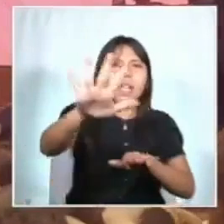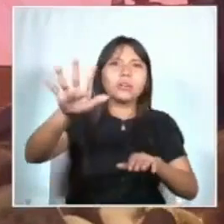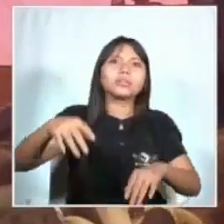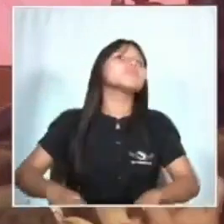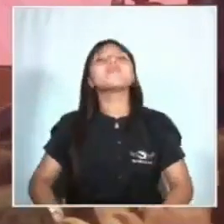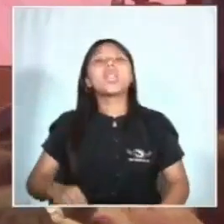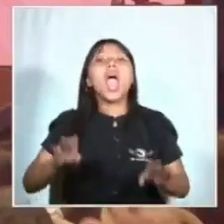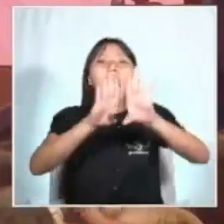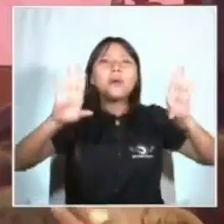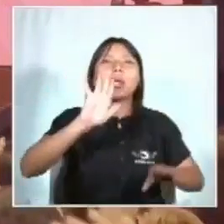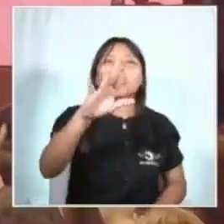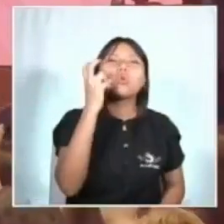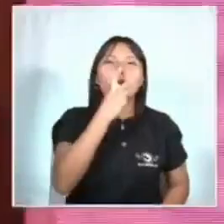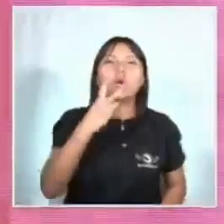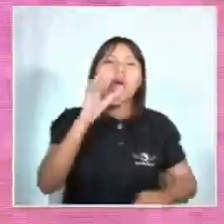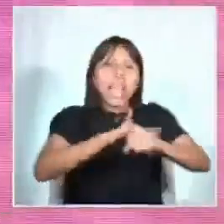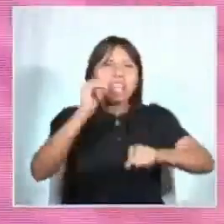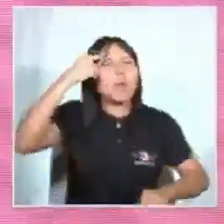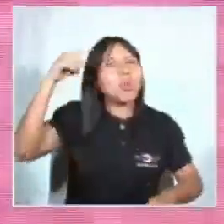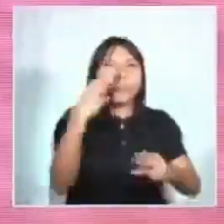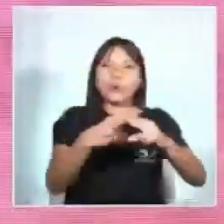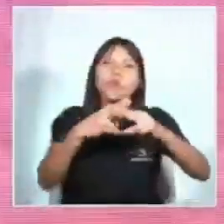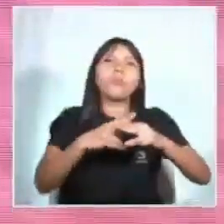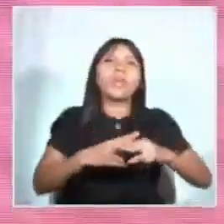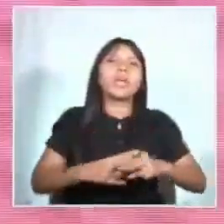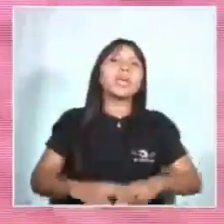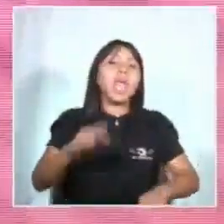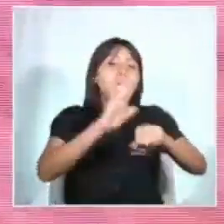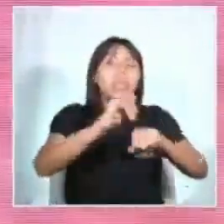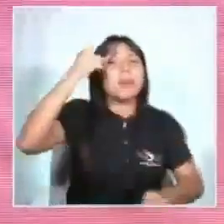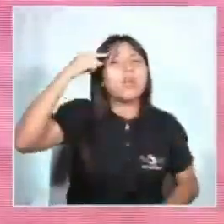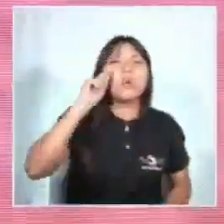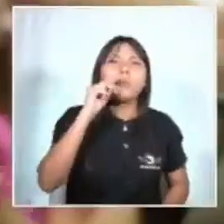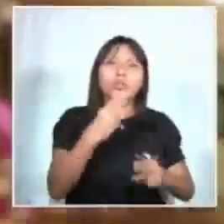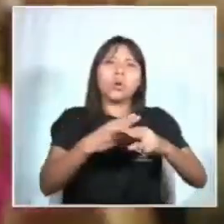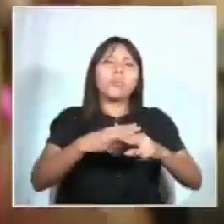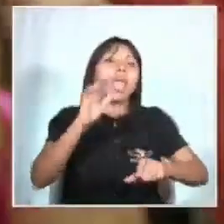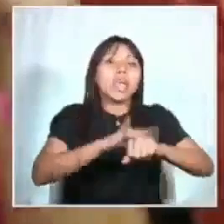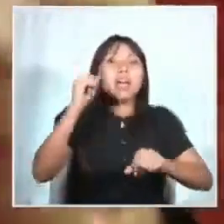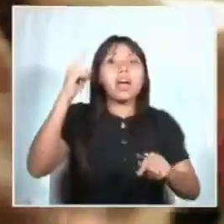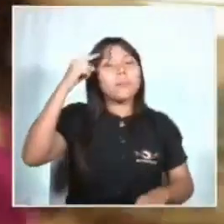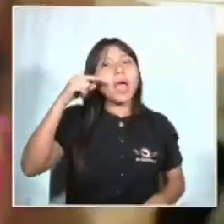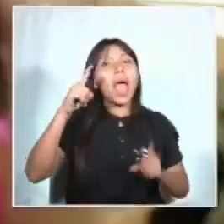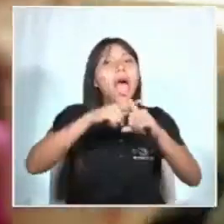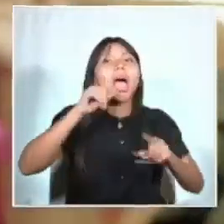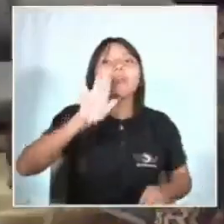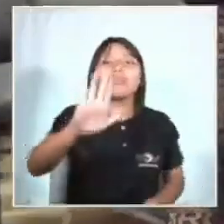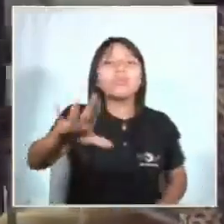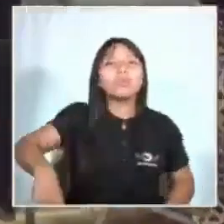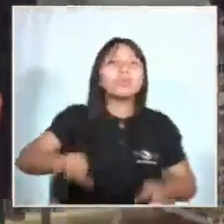boca. Llámalos por nombre. Llámalos por nombre. Llama a tus amigos. Llama a tus